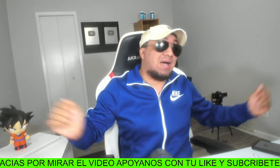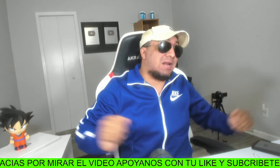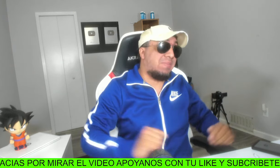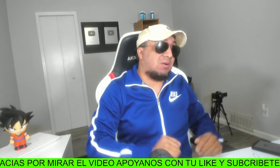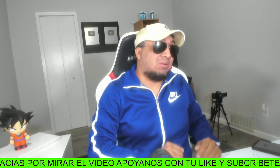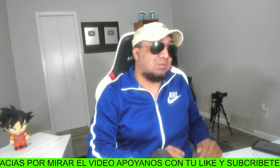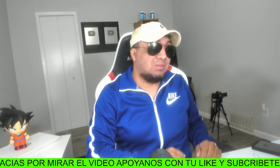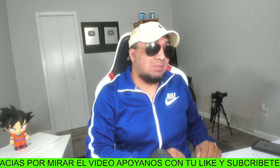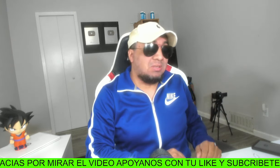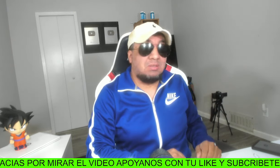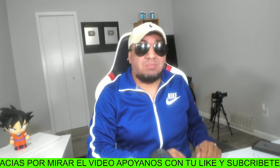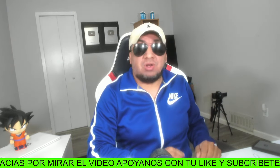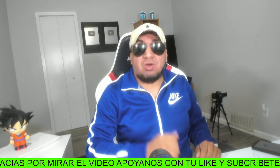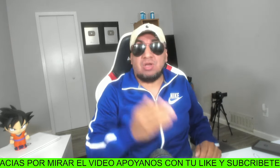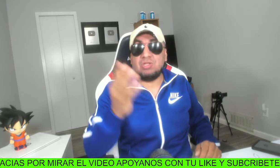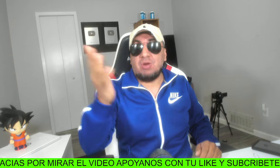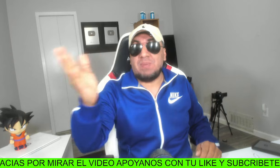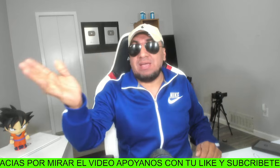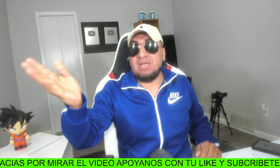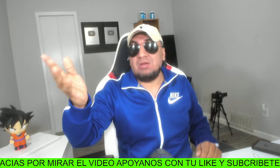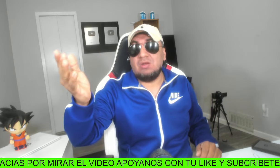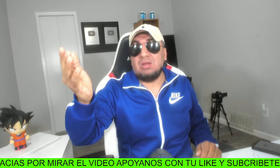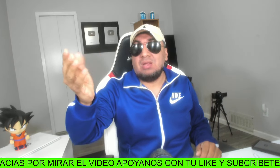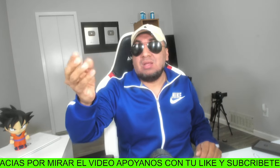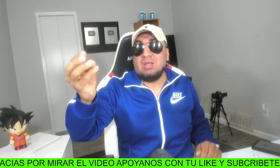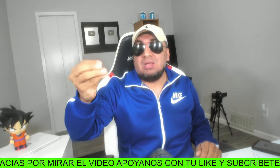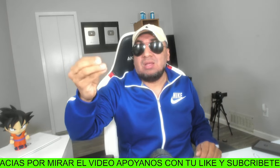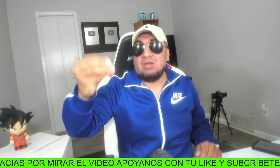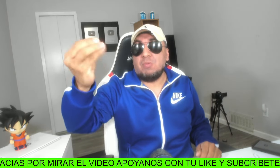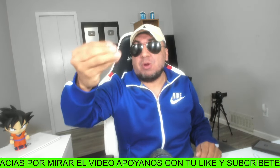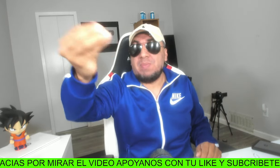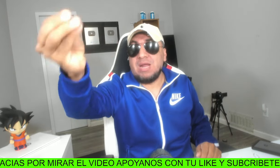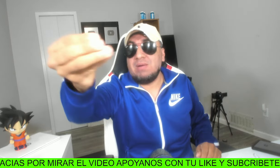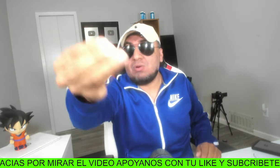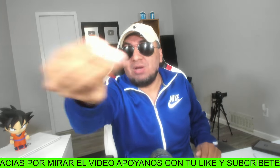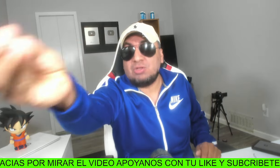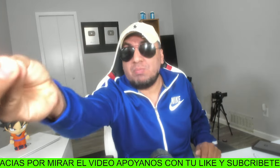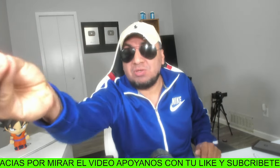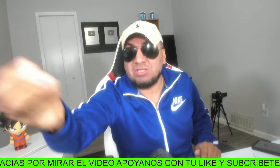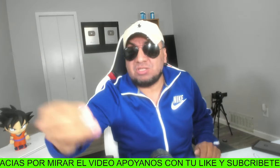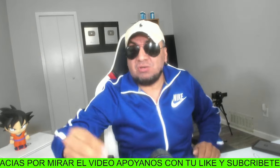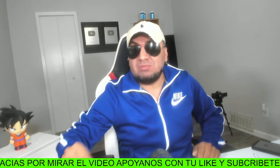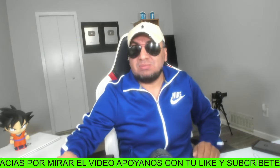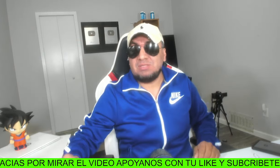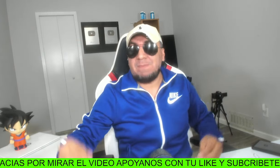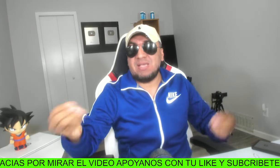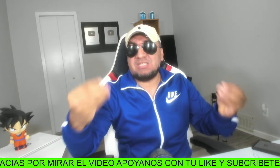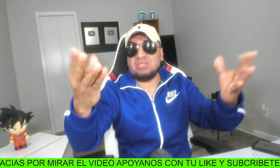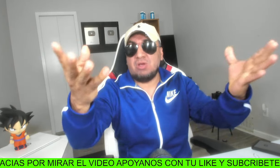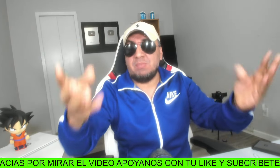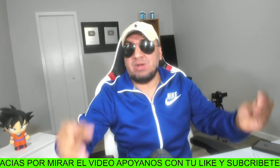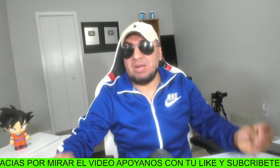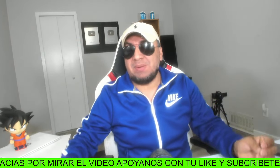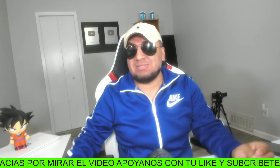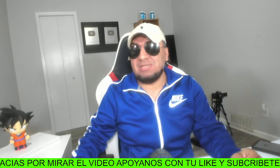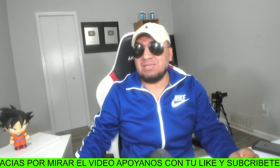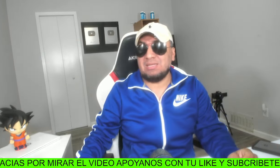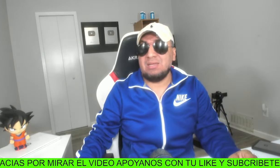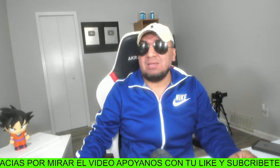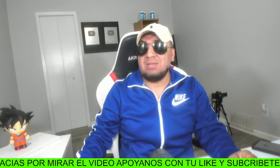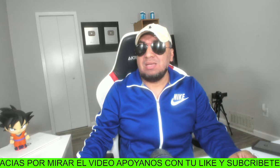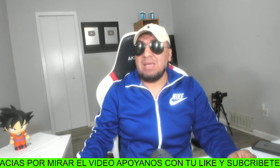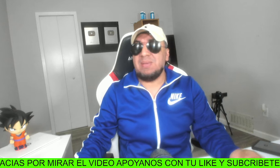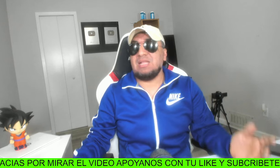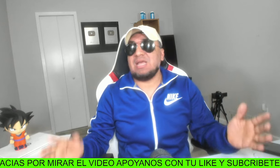¡Qué bárbaro! Por eso que nuestro país no prosperaba con esta oposición de pechitos le ponen al